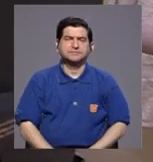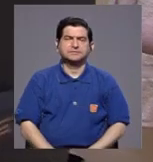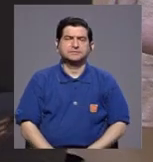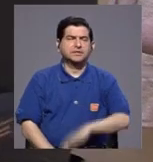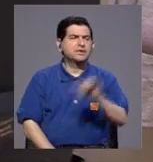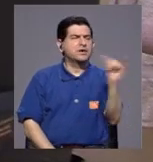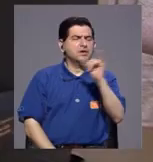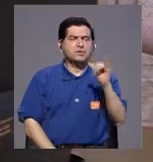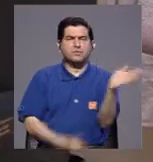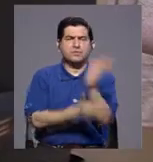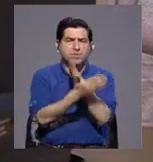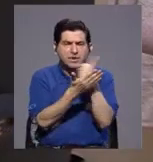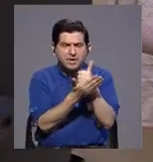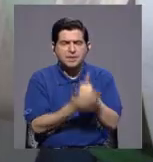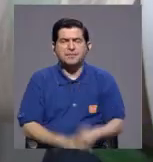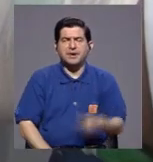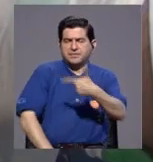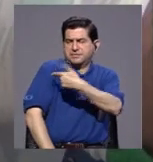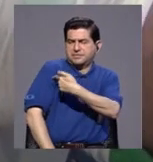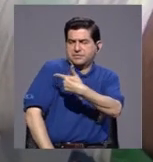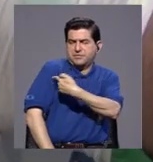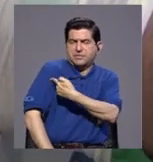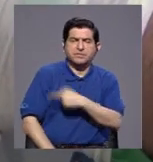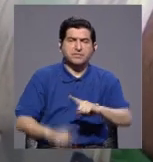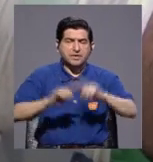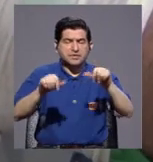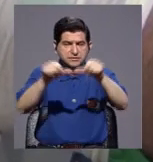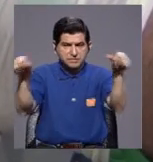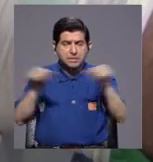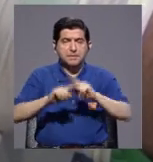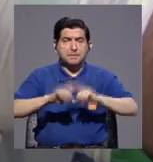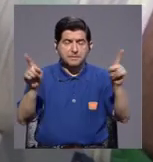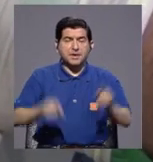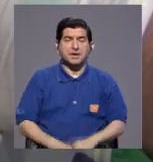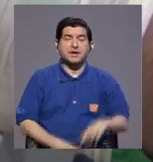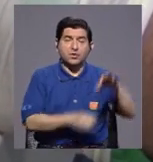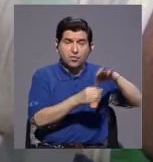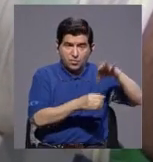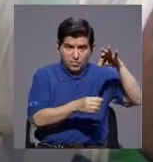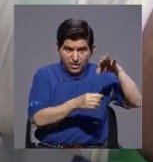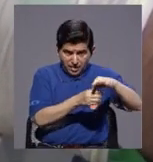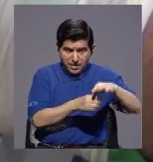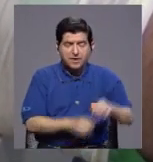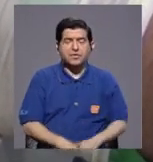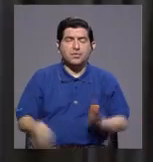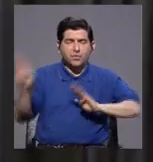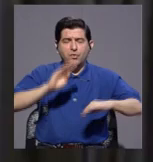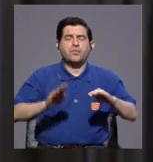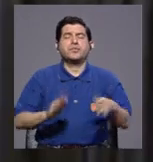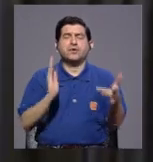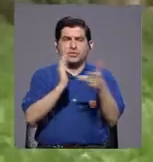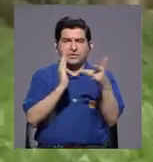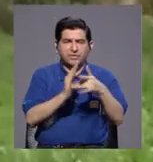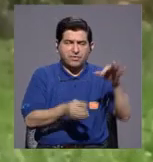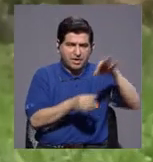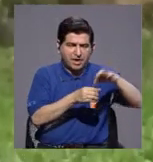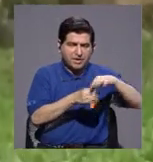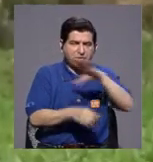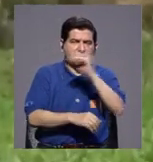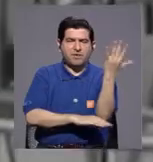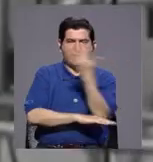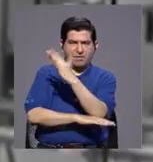y también la parte de vacunas y otros sectores pero la parte agro biotecnología agrícola y forestal tiene